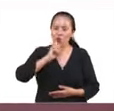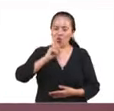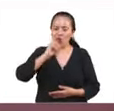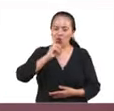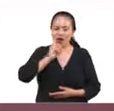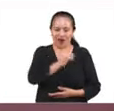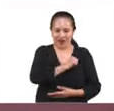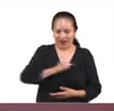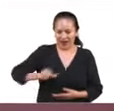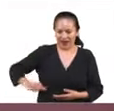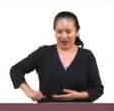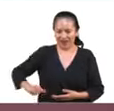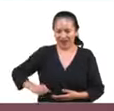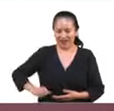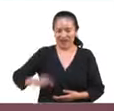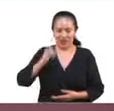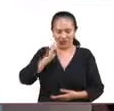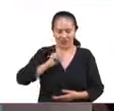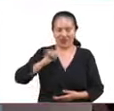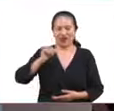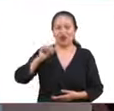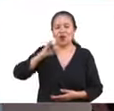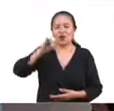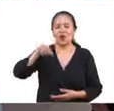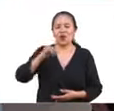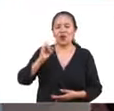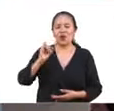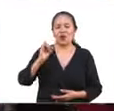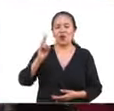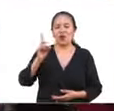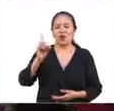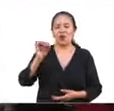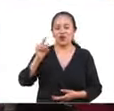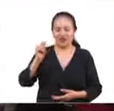Milpalta, que es Judith Vanegas. ¿Ya la oyeron?